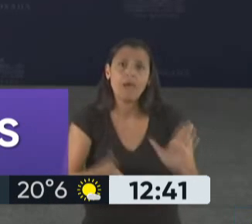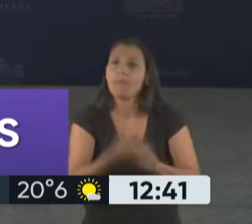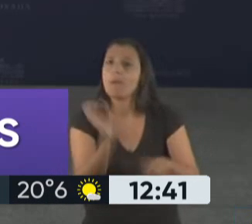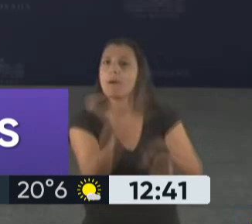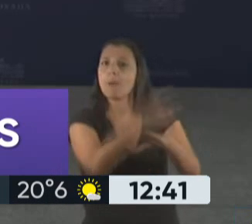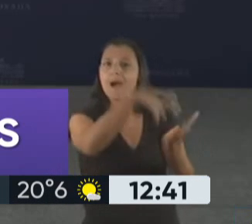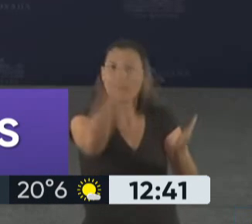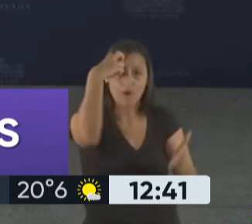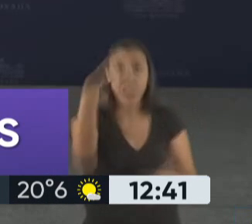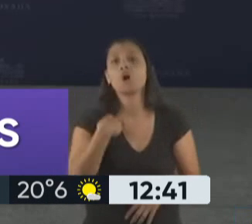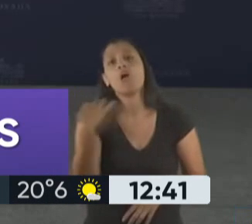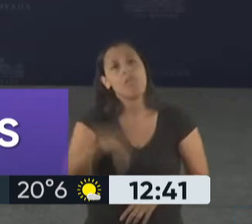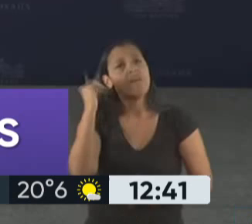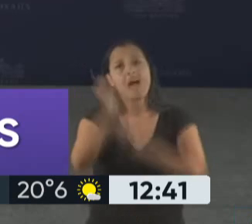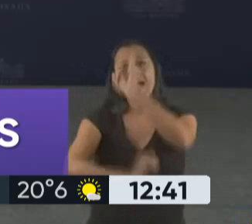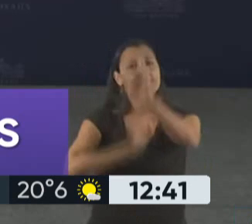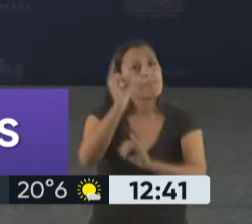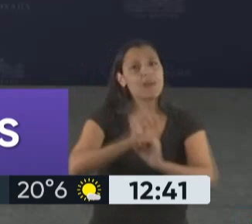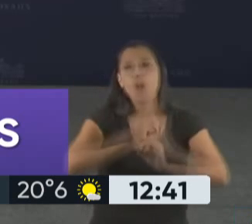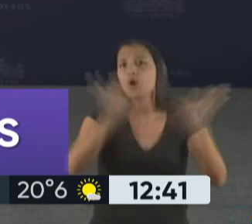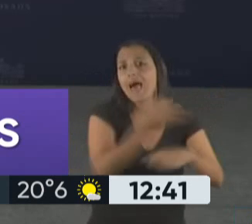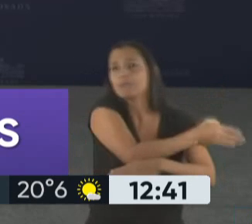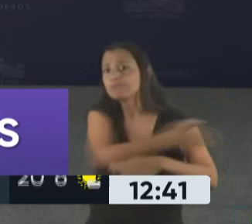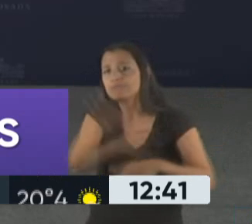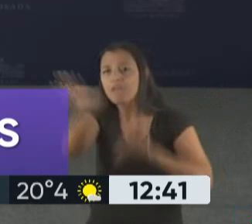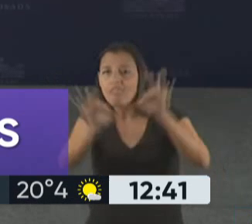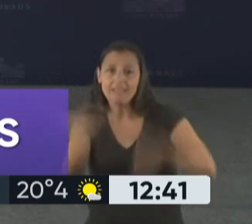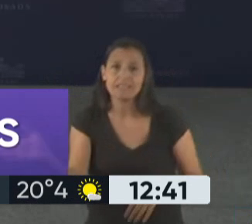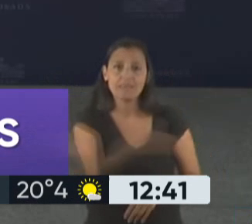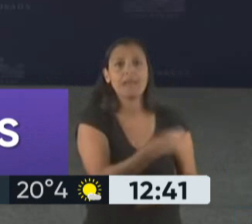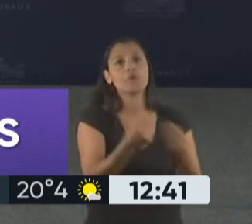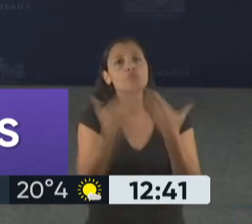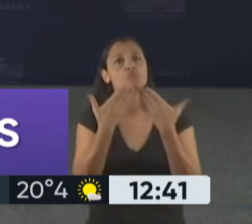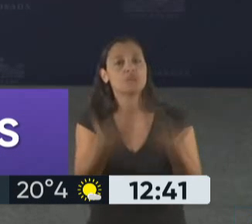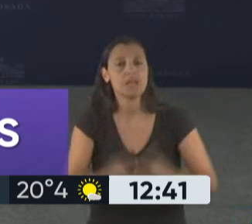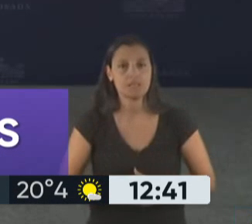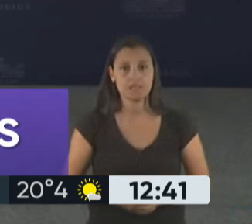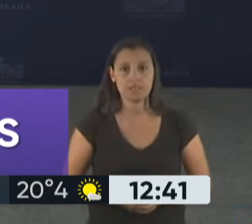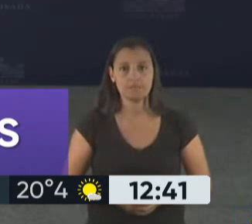debíamos explicárselos con el mayor detalle posible. Muchas gracias.